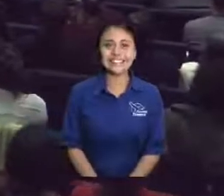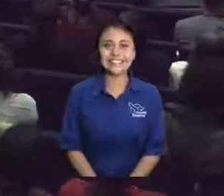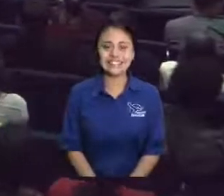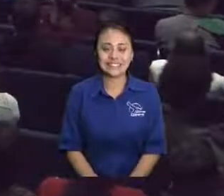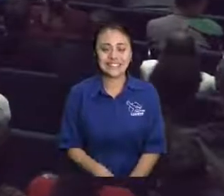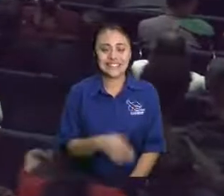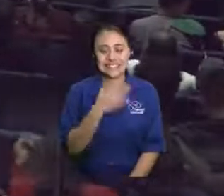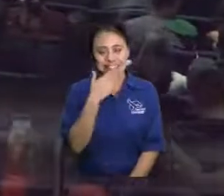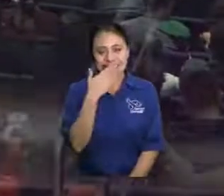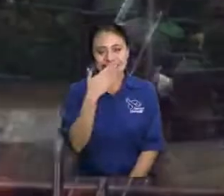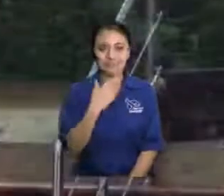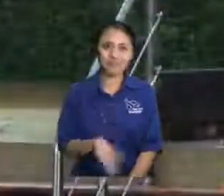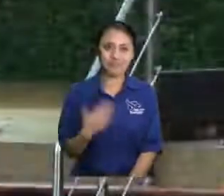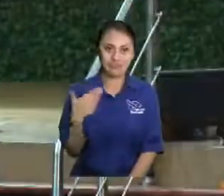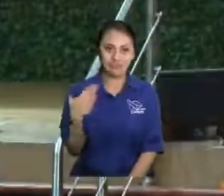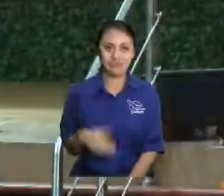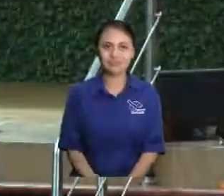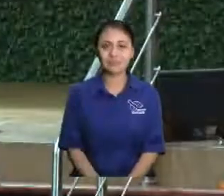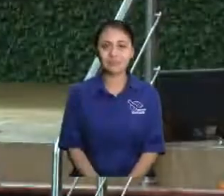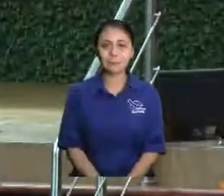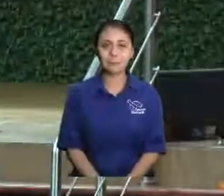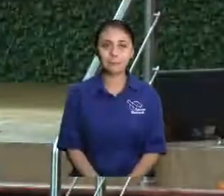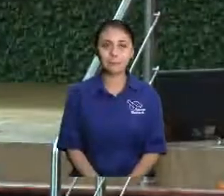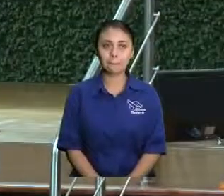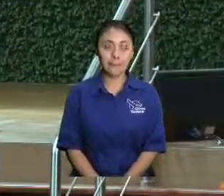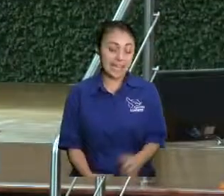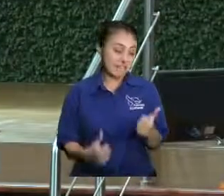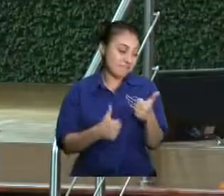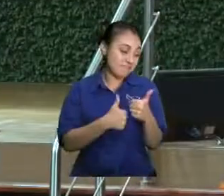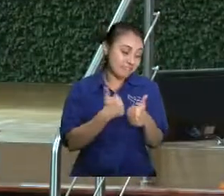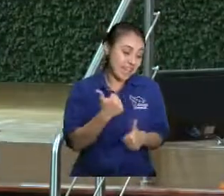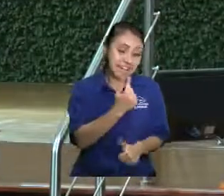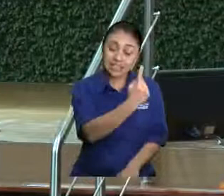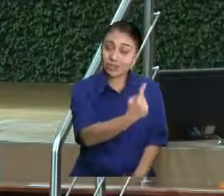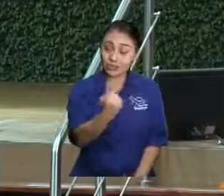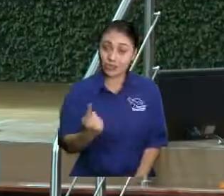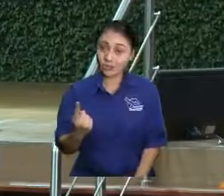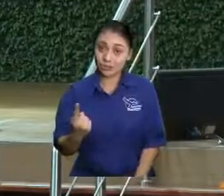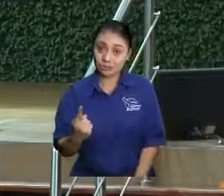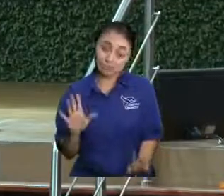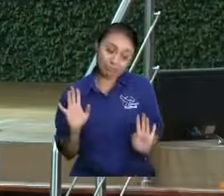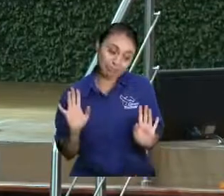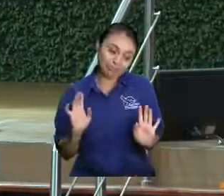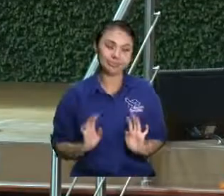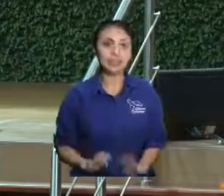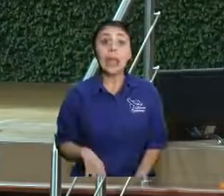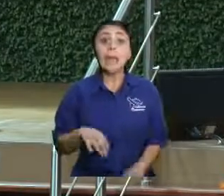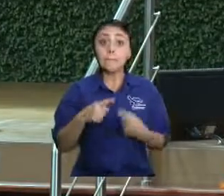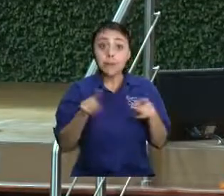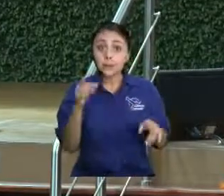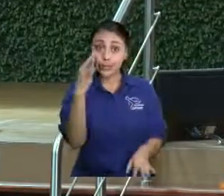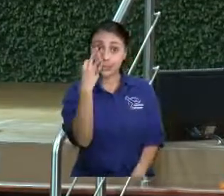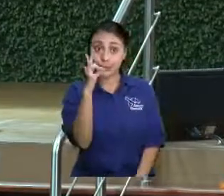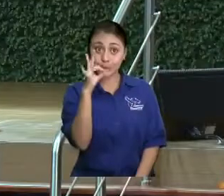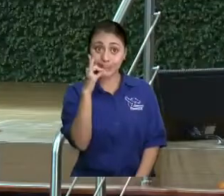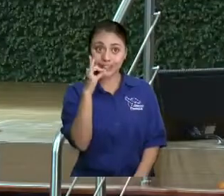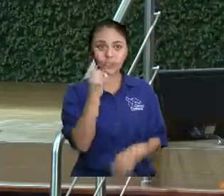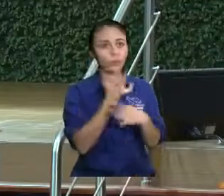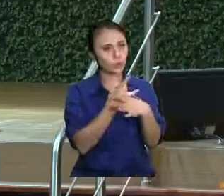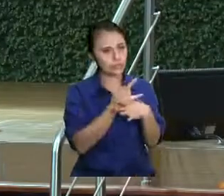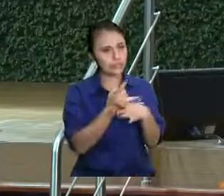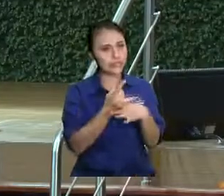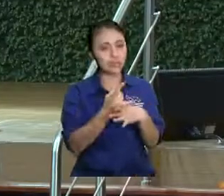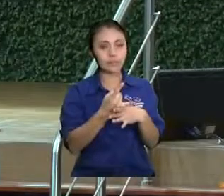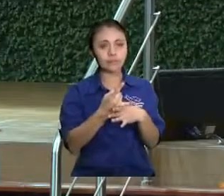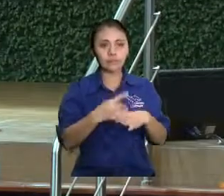No estoy burlando de la forma de vestir de nadie, solo le digo que cada quien que se vista como quiera, pues, pero las hermanas son las que en